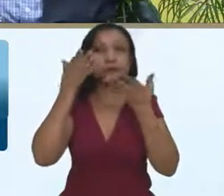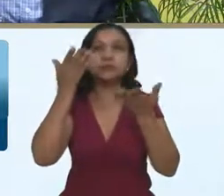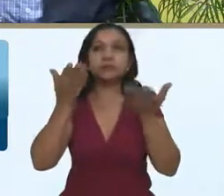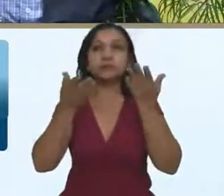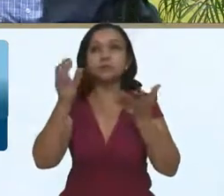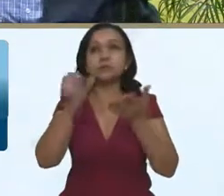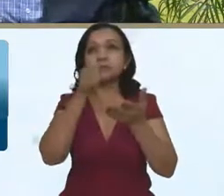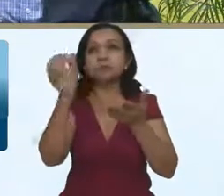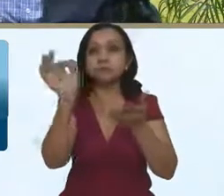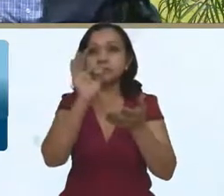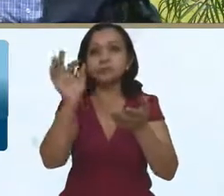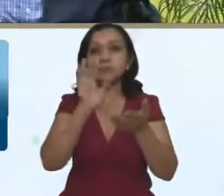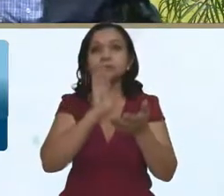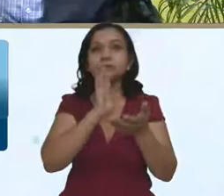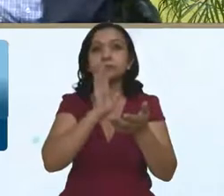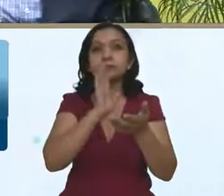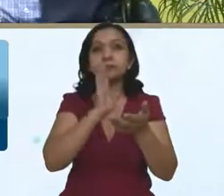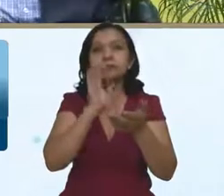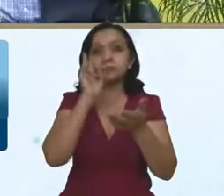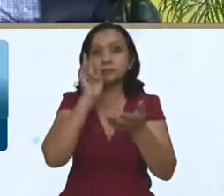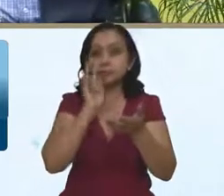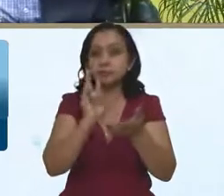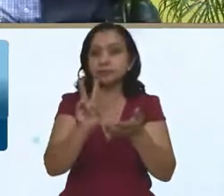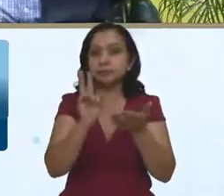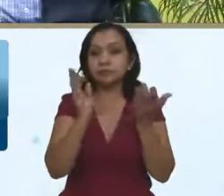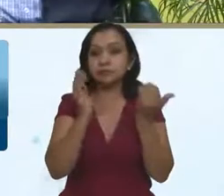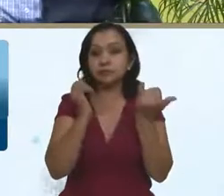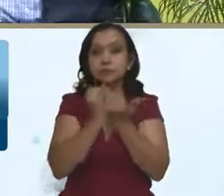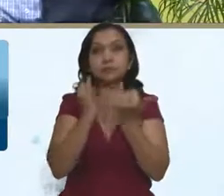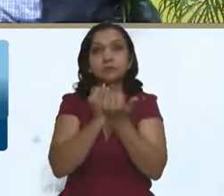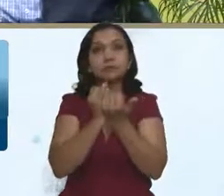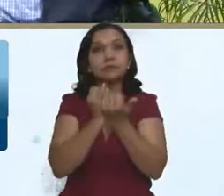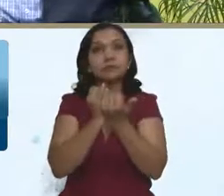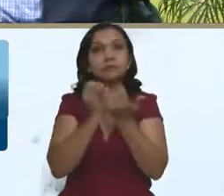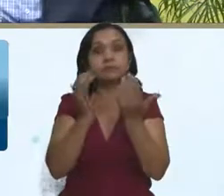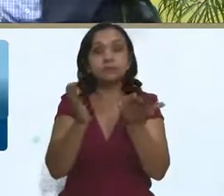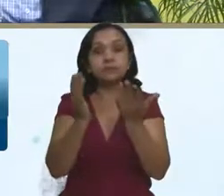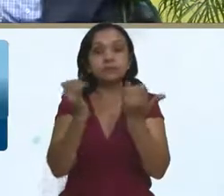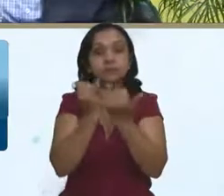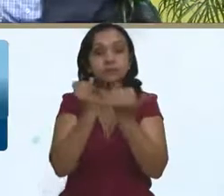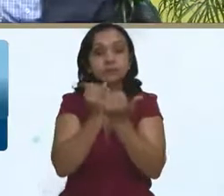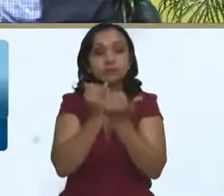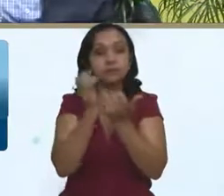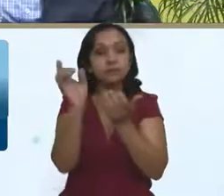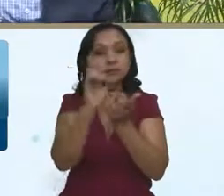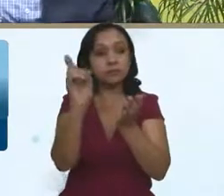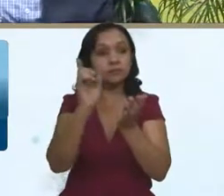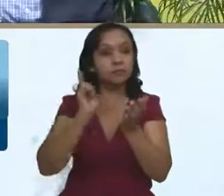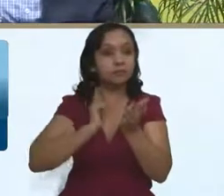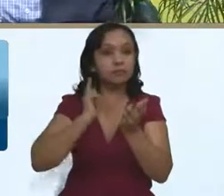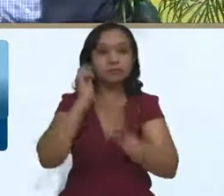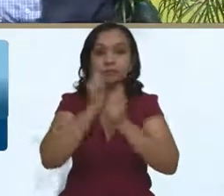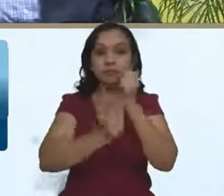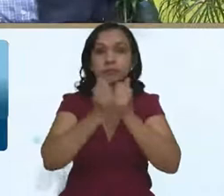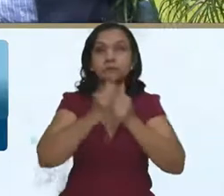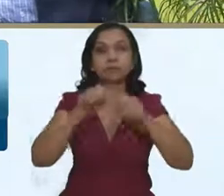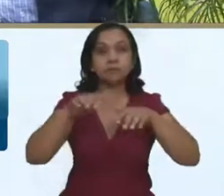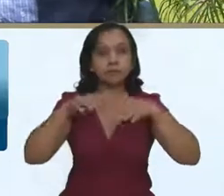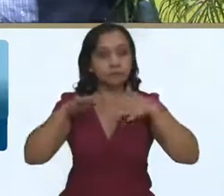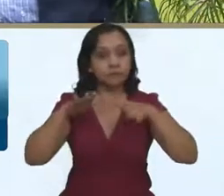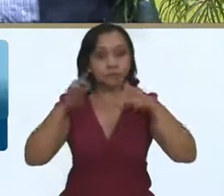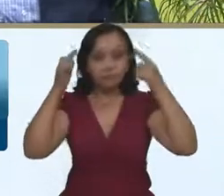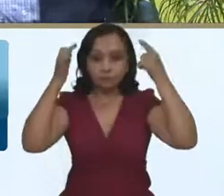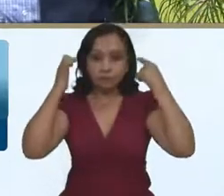En otras patologías se le llama parálisis de Bell, pero en este caso serían parálisis periféricas, en donde hay una afectación del nervio e